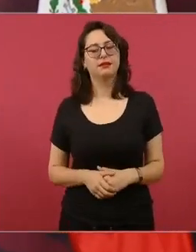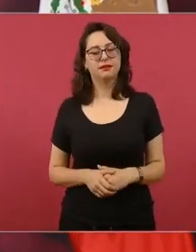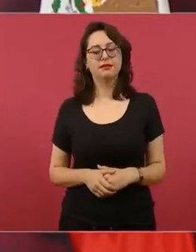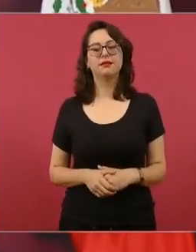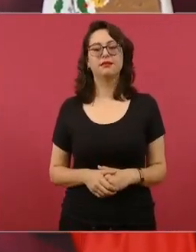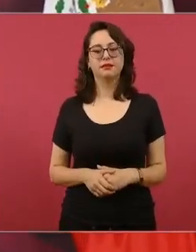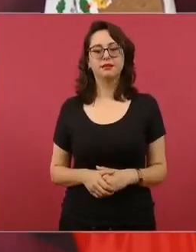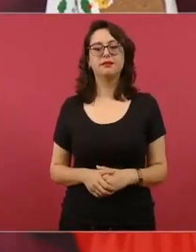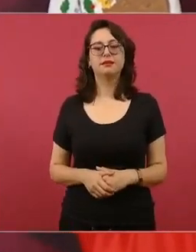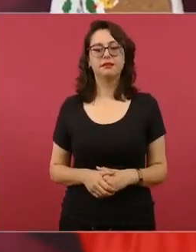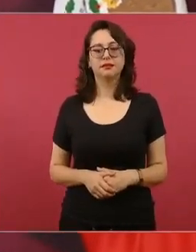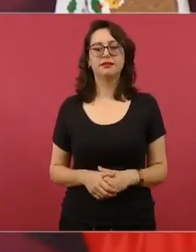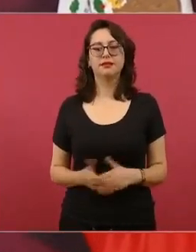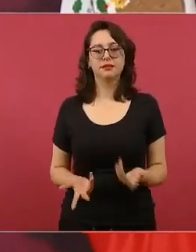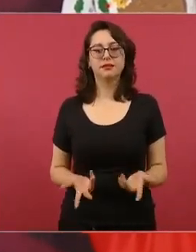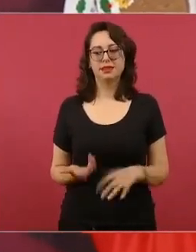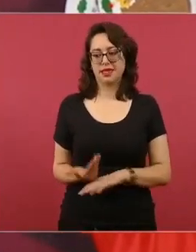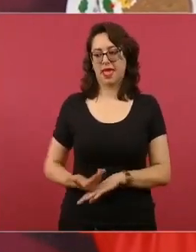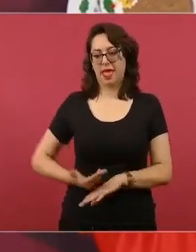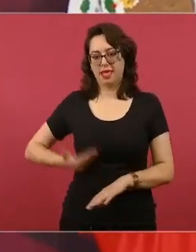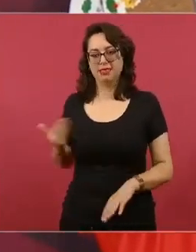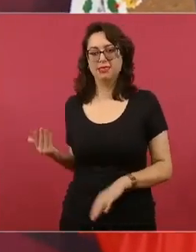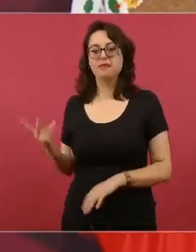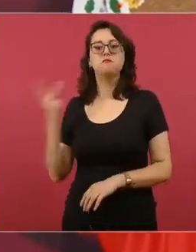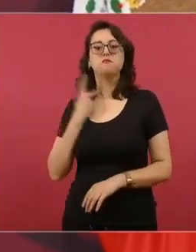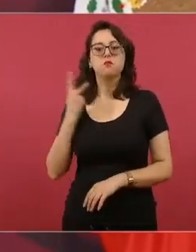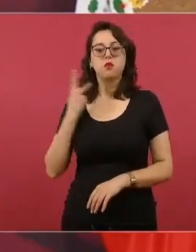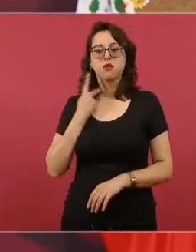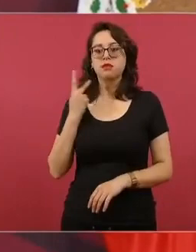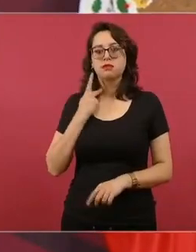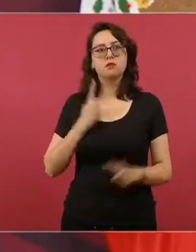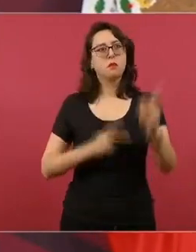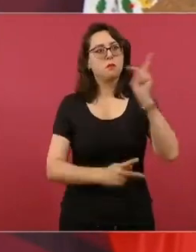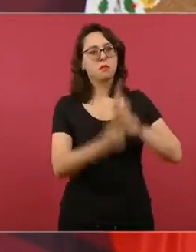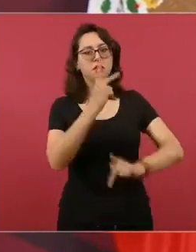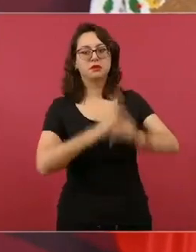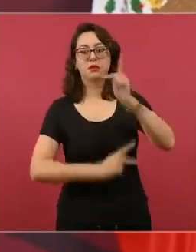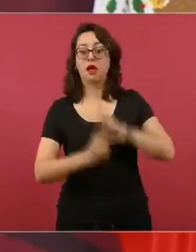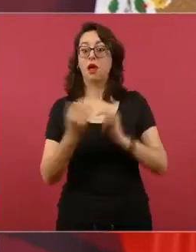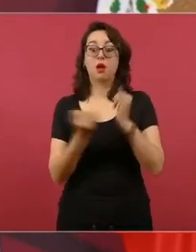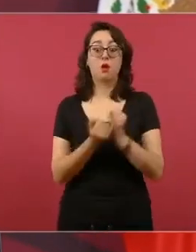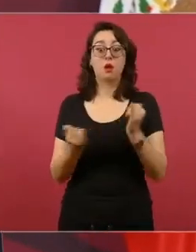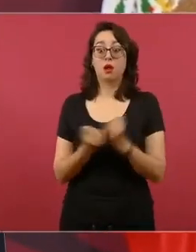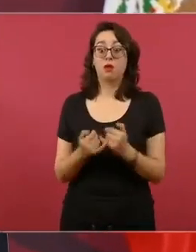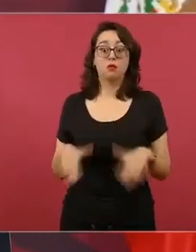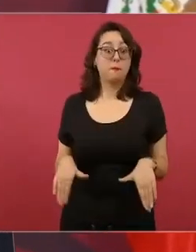Y los políticos que ordenaron endeudar a Argentina, tampoco.